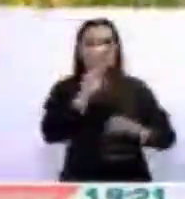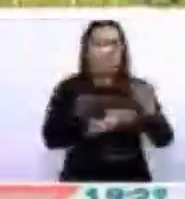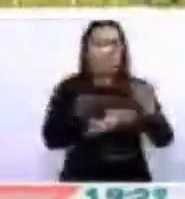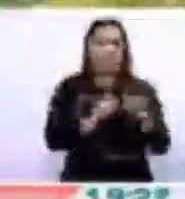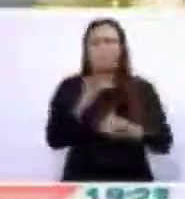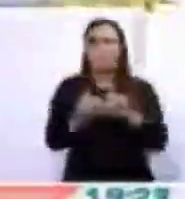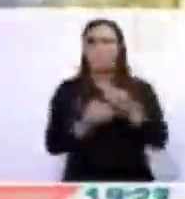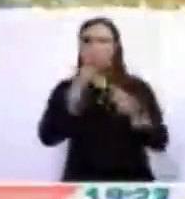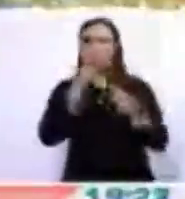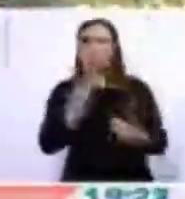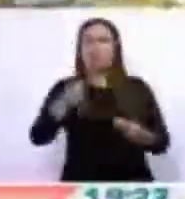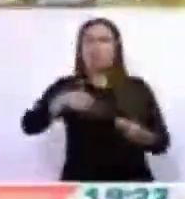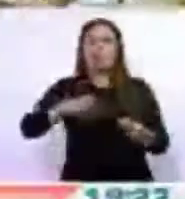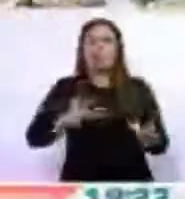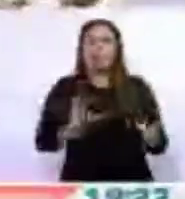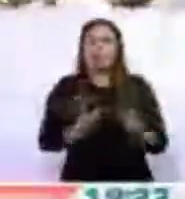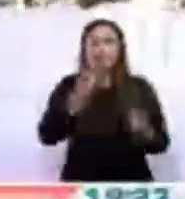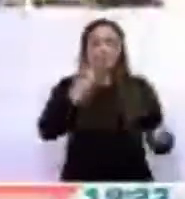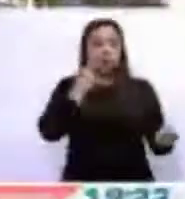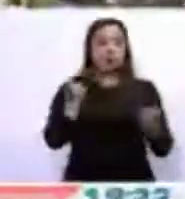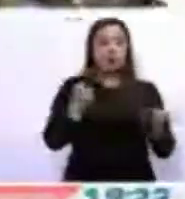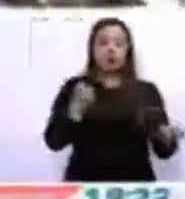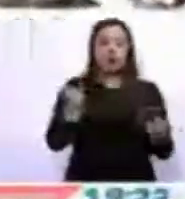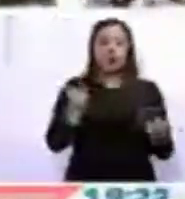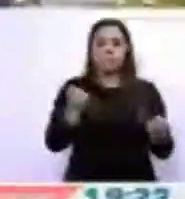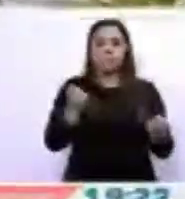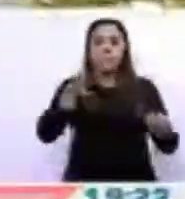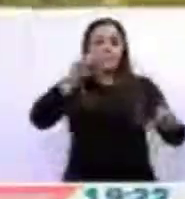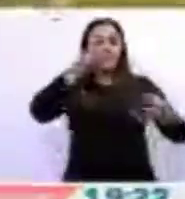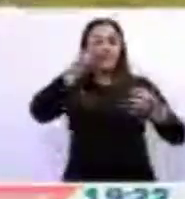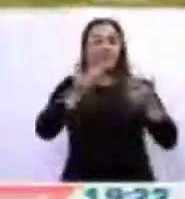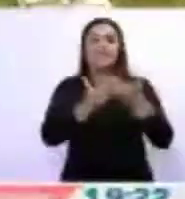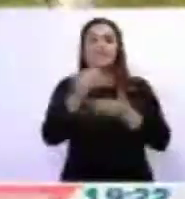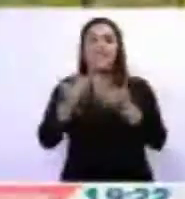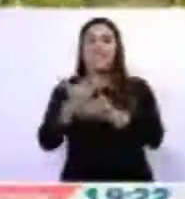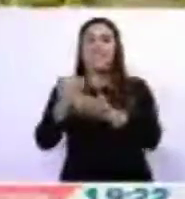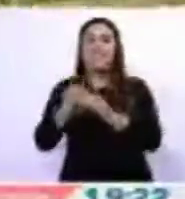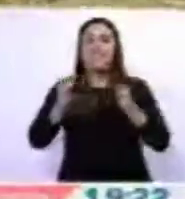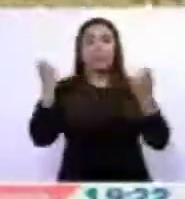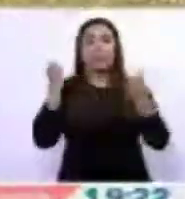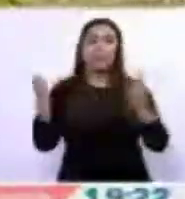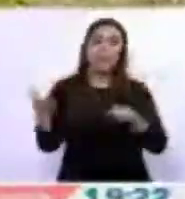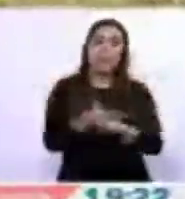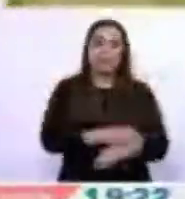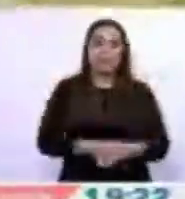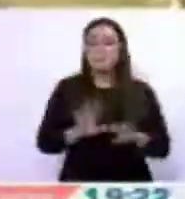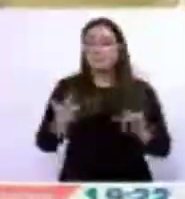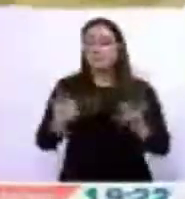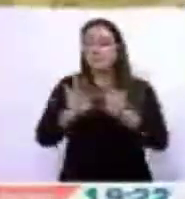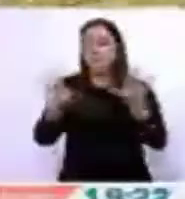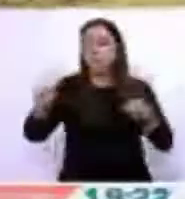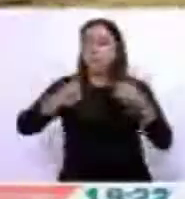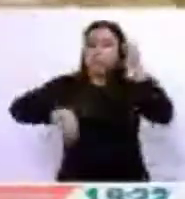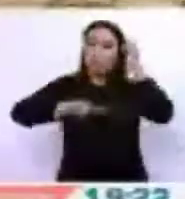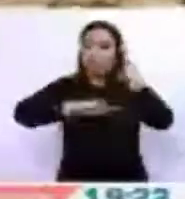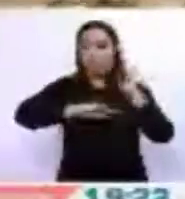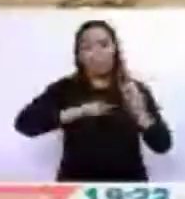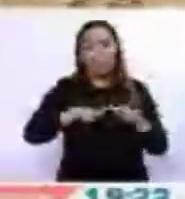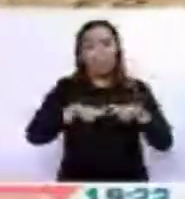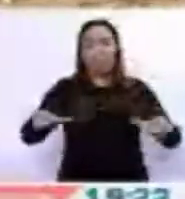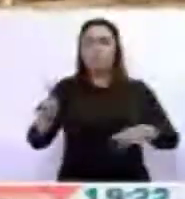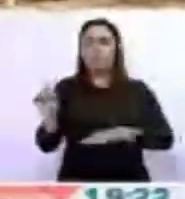vital y vosotros tenéis que estar con ellos pendientes, pues ultimando ya estos últimos días antes de que empiece la campaña. Efectivamente, nosotros somos el sector